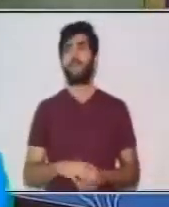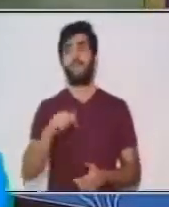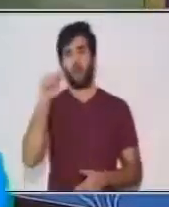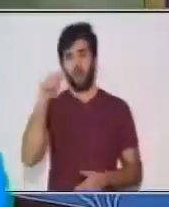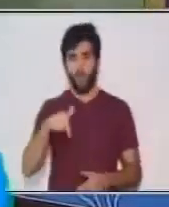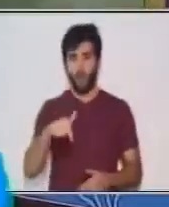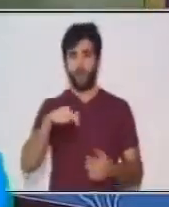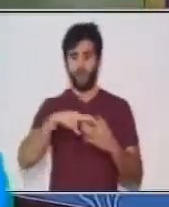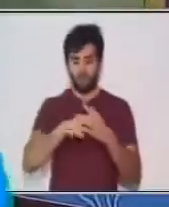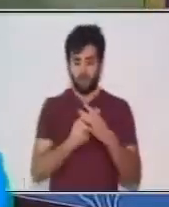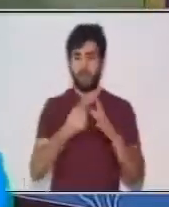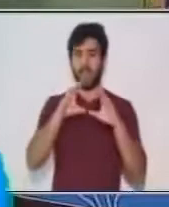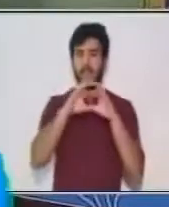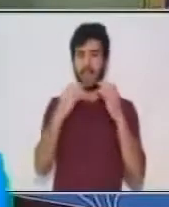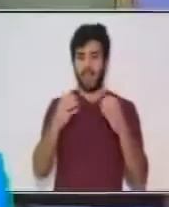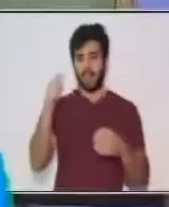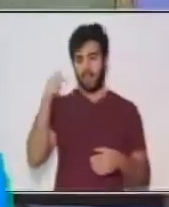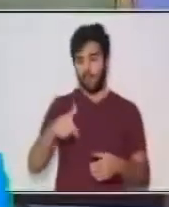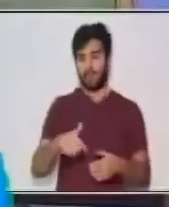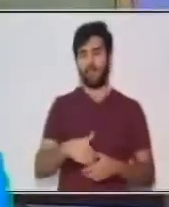la clase del día de hoy.